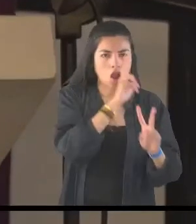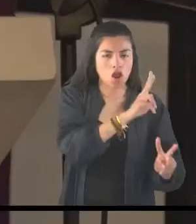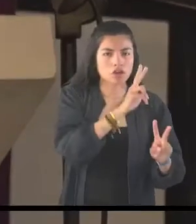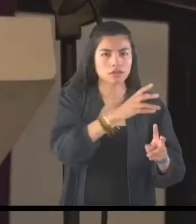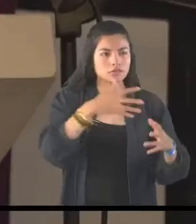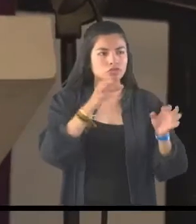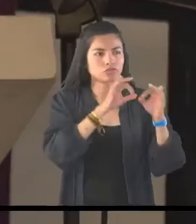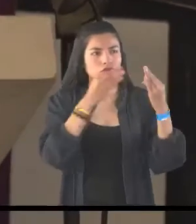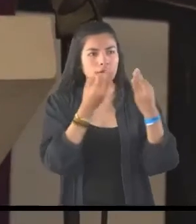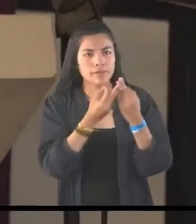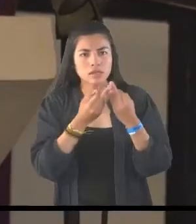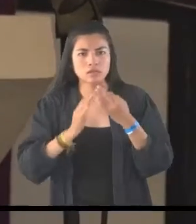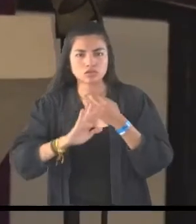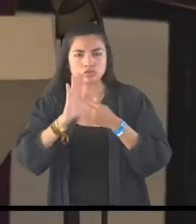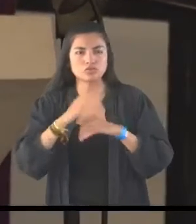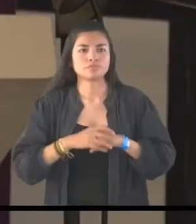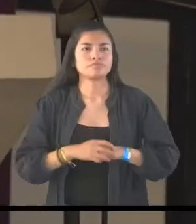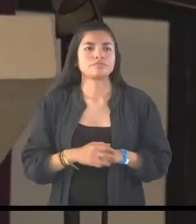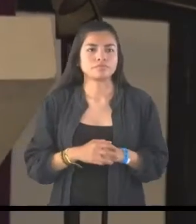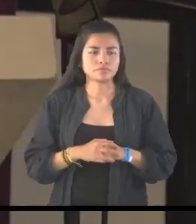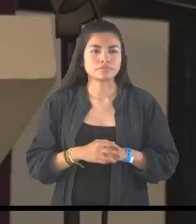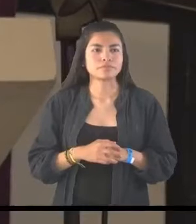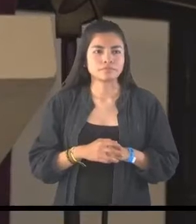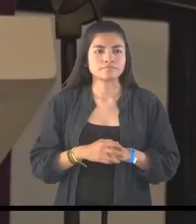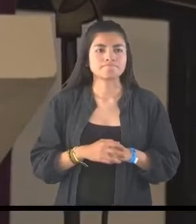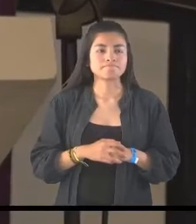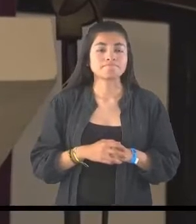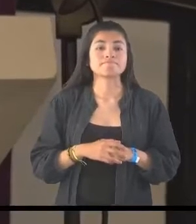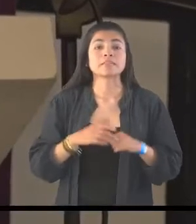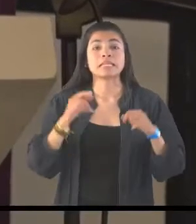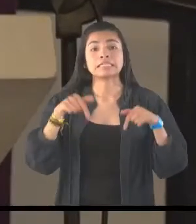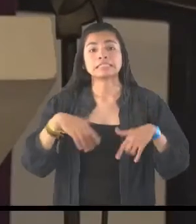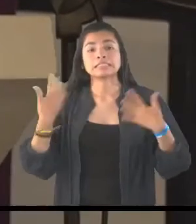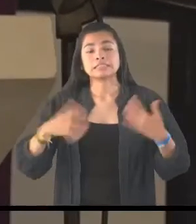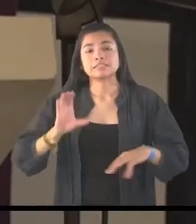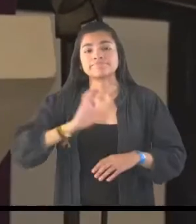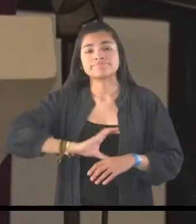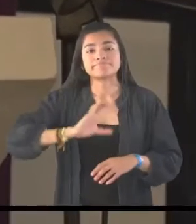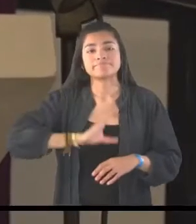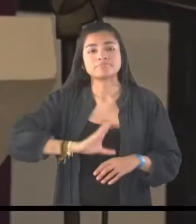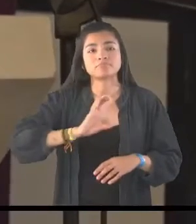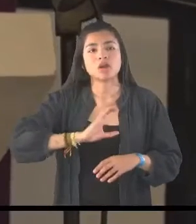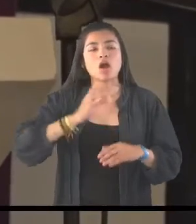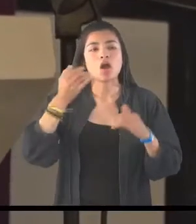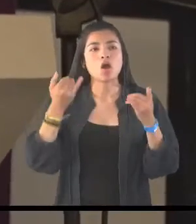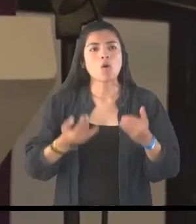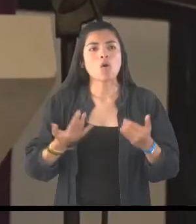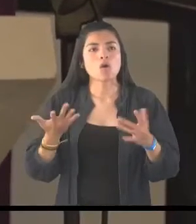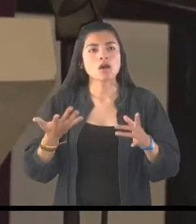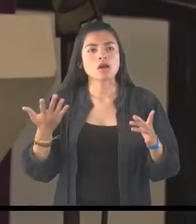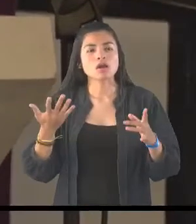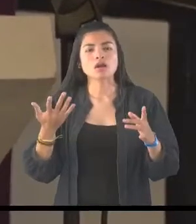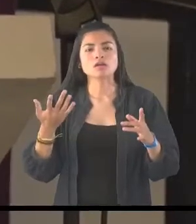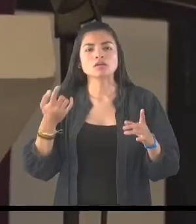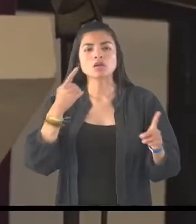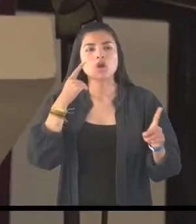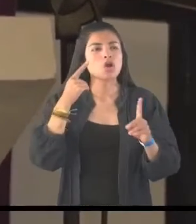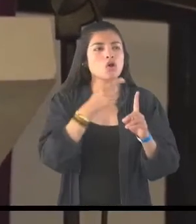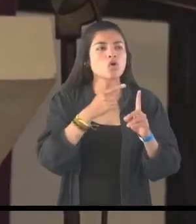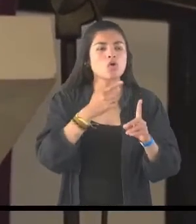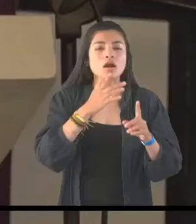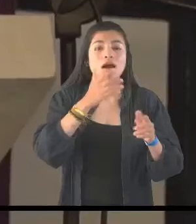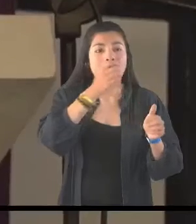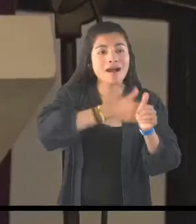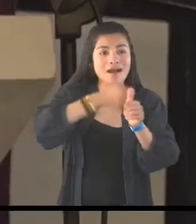de acuerdo con sus usos y costumbres. Estas son características que hoy ubican a cada sobreviviente como